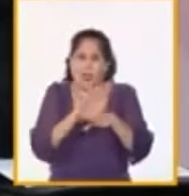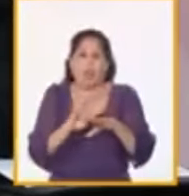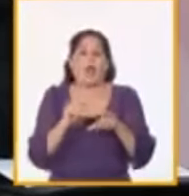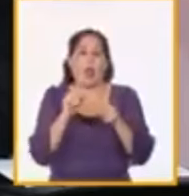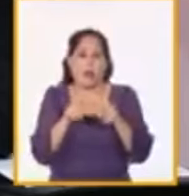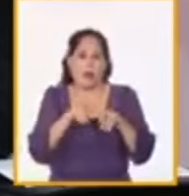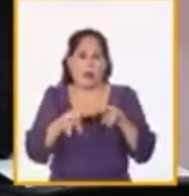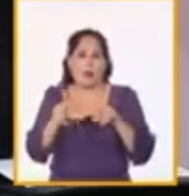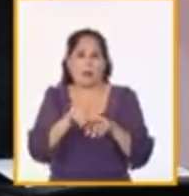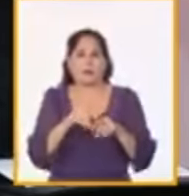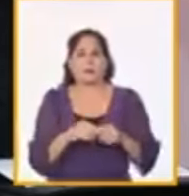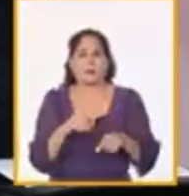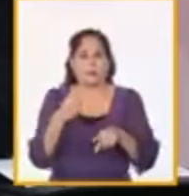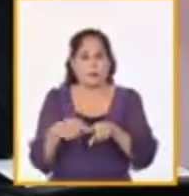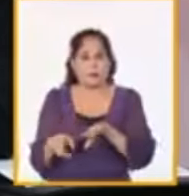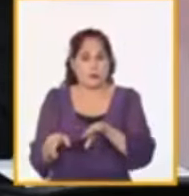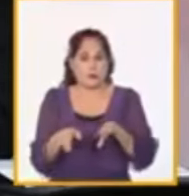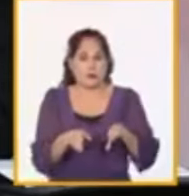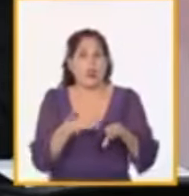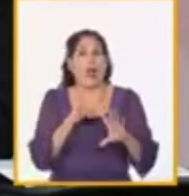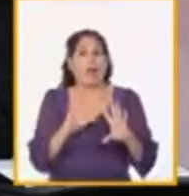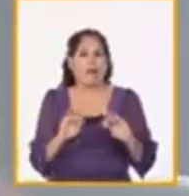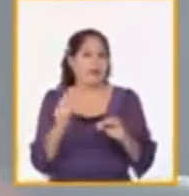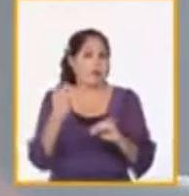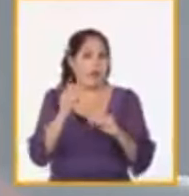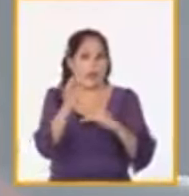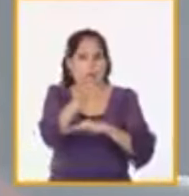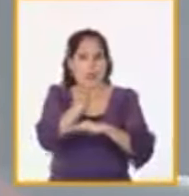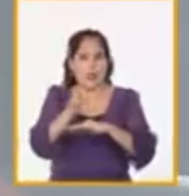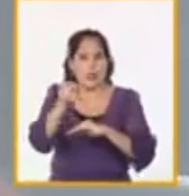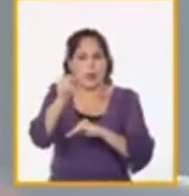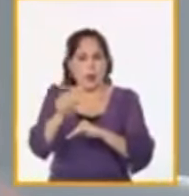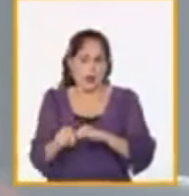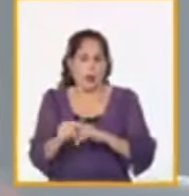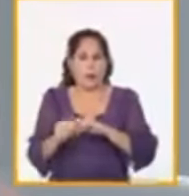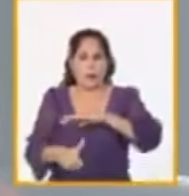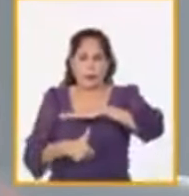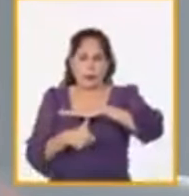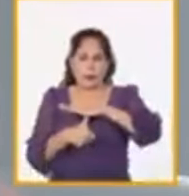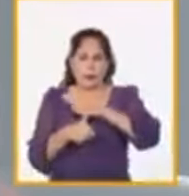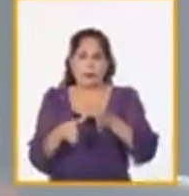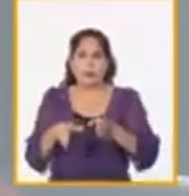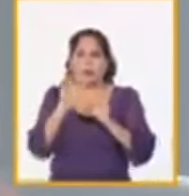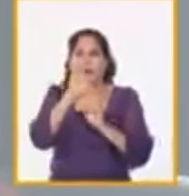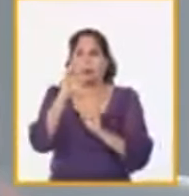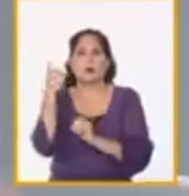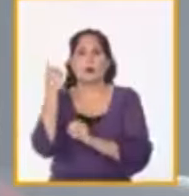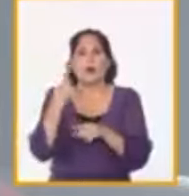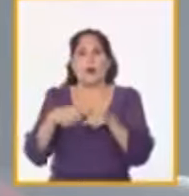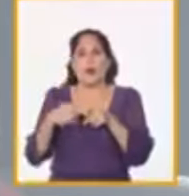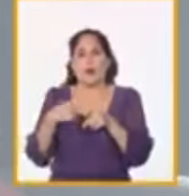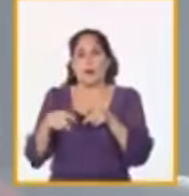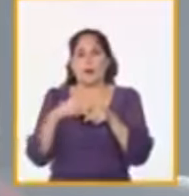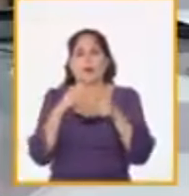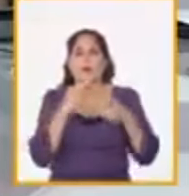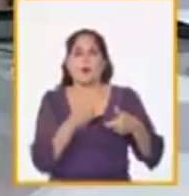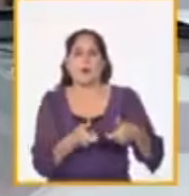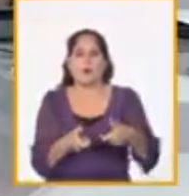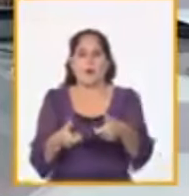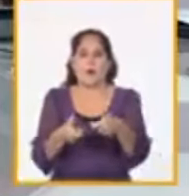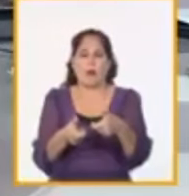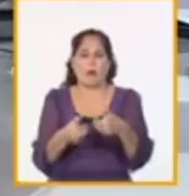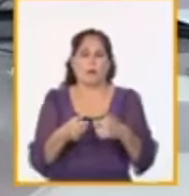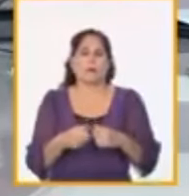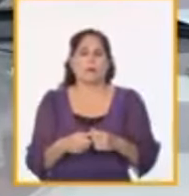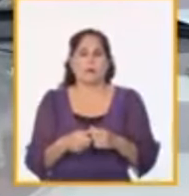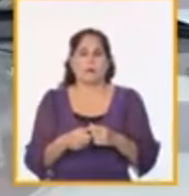en la nación. Estamos conversando con el ingeniero Antonio Rodríguez Rodríguez, presidente del Instituto Nacional de Recursos Hidráulicos, y me gustaría